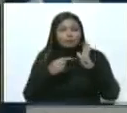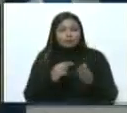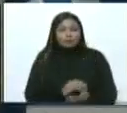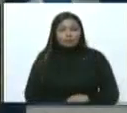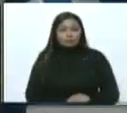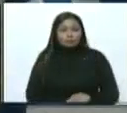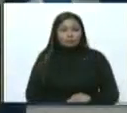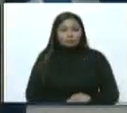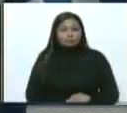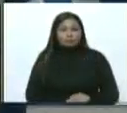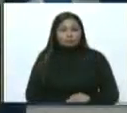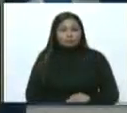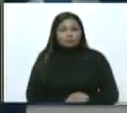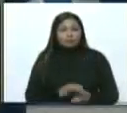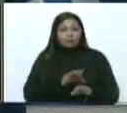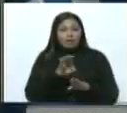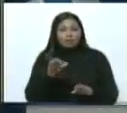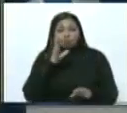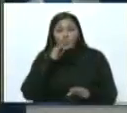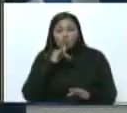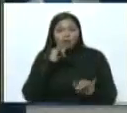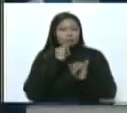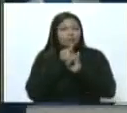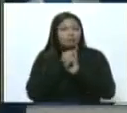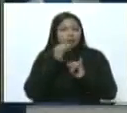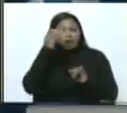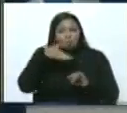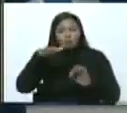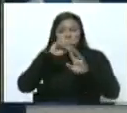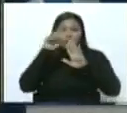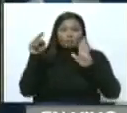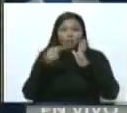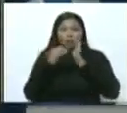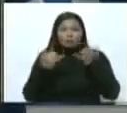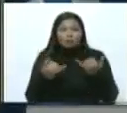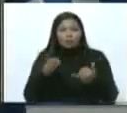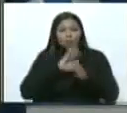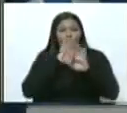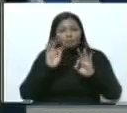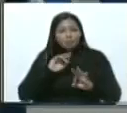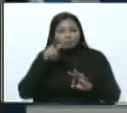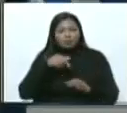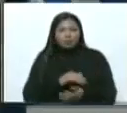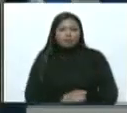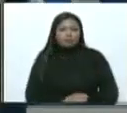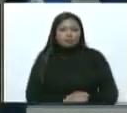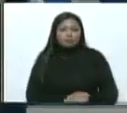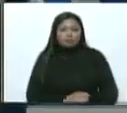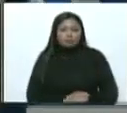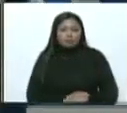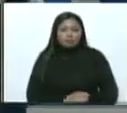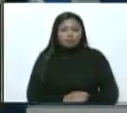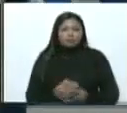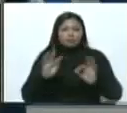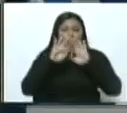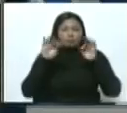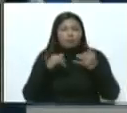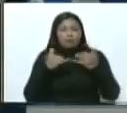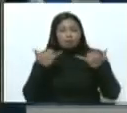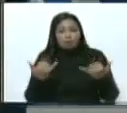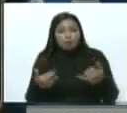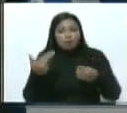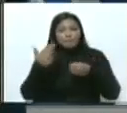dejando sin internet a poblaciones enteras. Y en el caso del material estratégico de